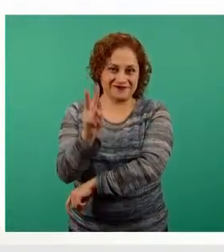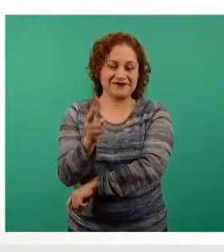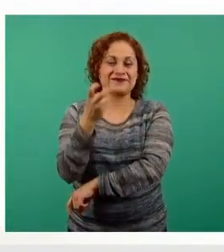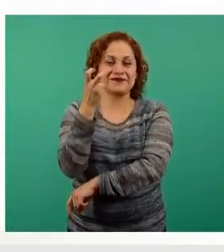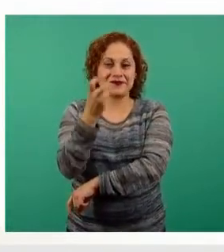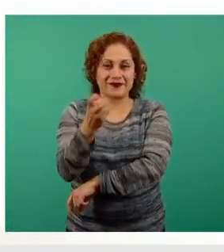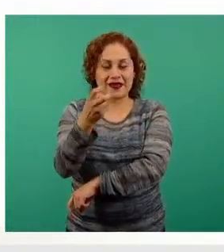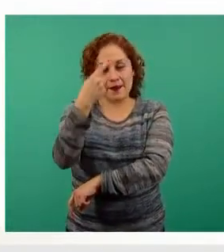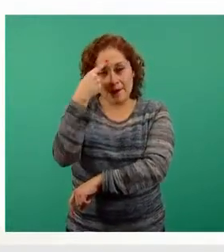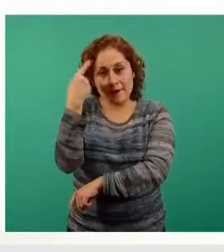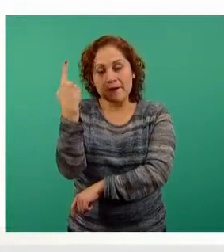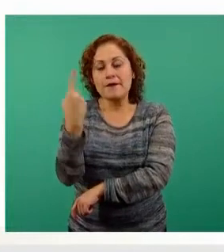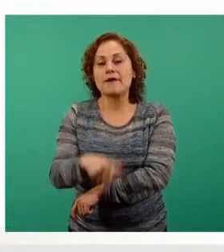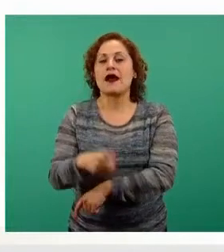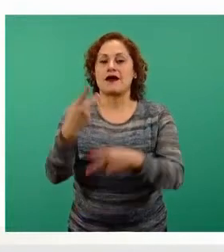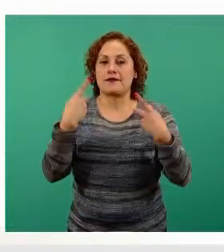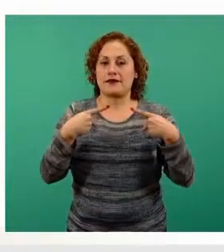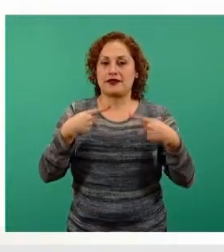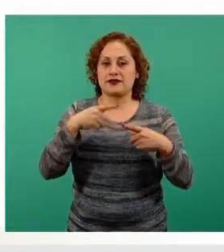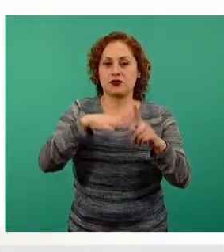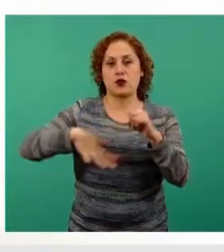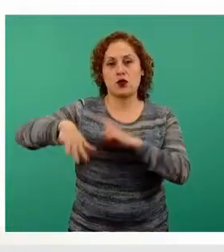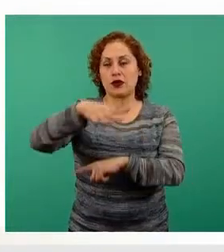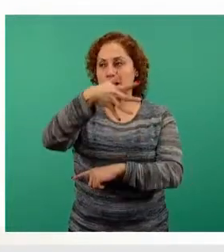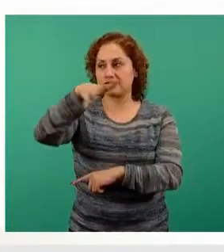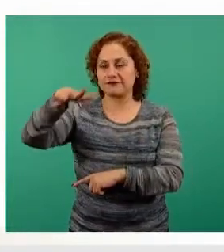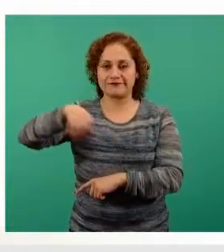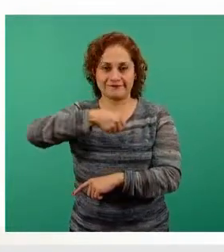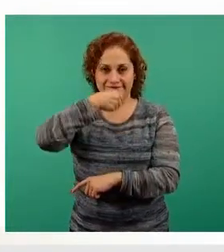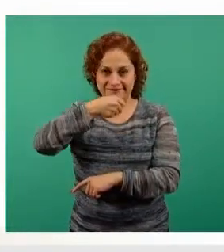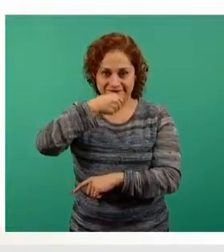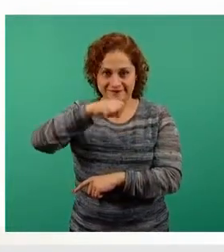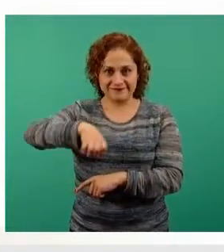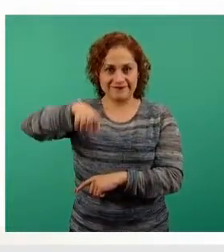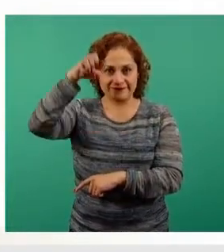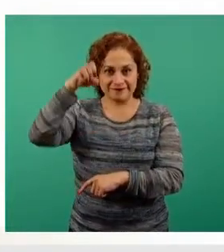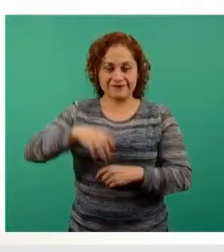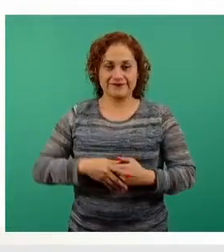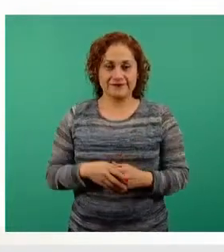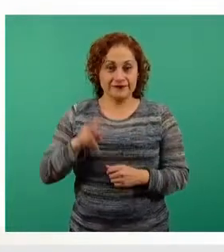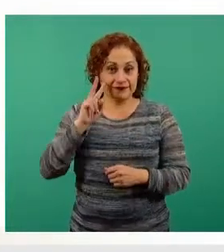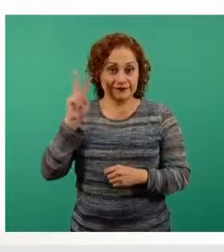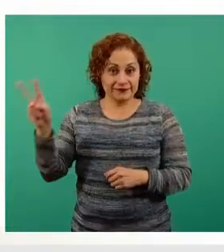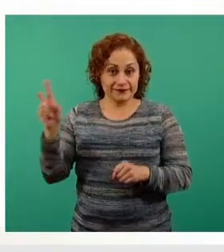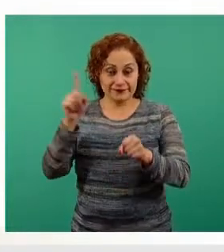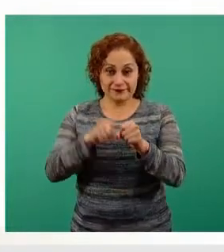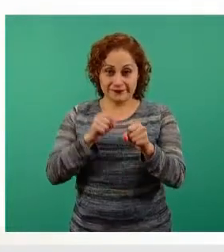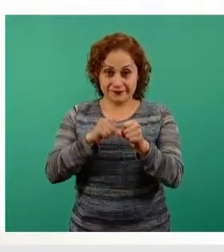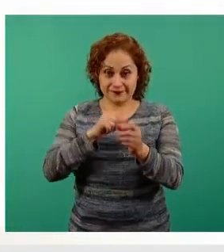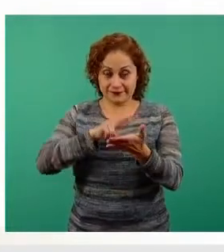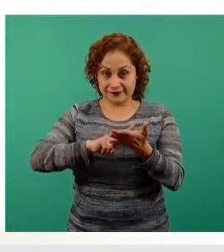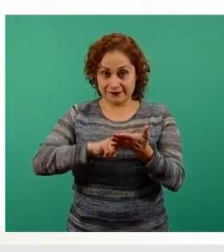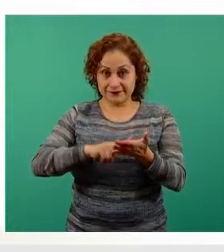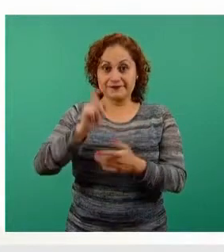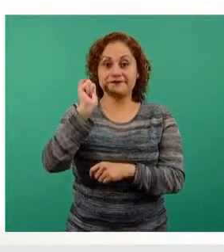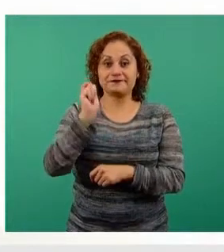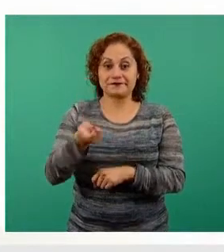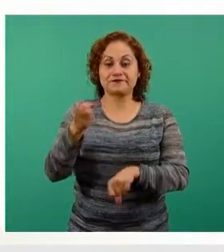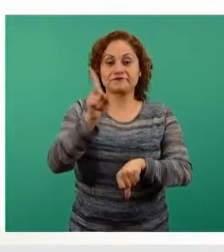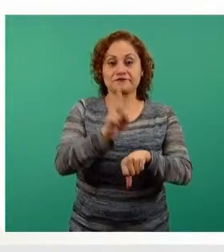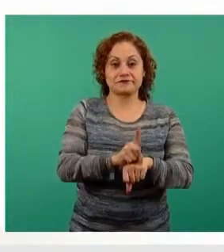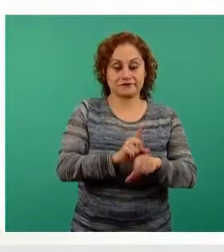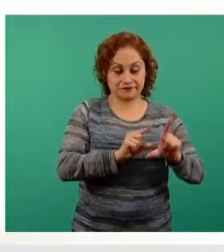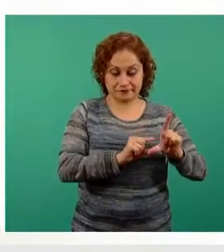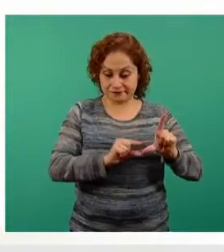población adulta mayor, y pues notamos aquí en nuestra curva de color verde que precisamente está integrando día con día